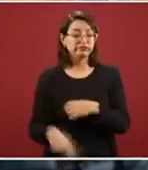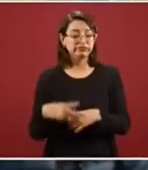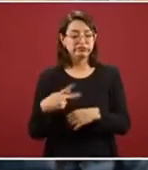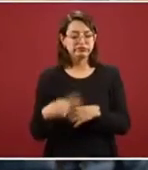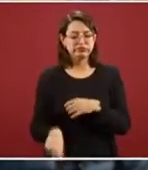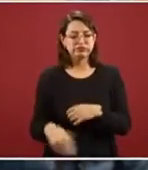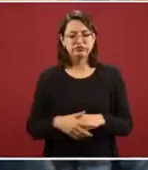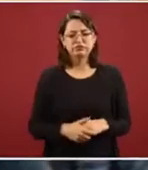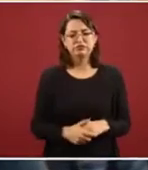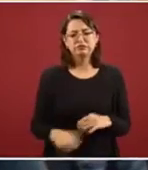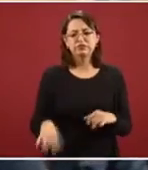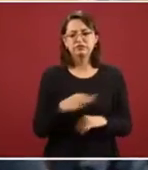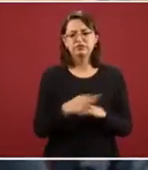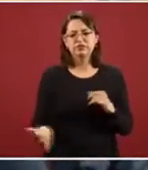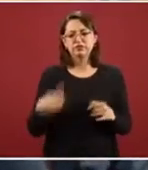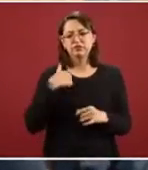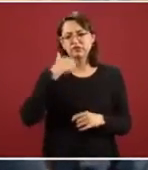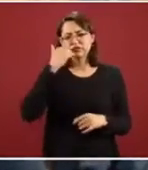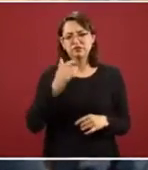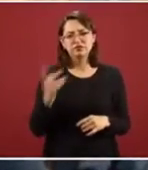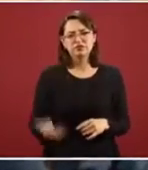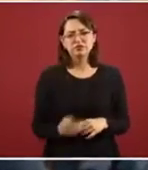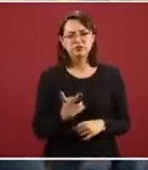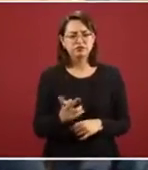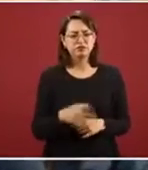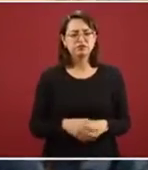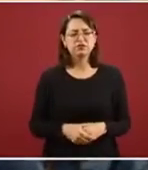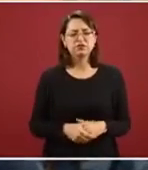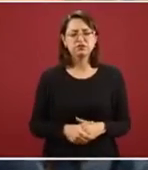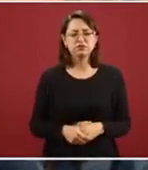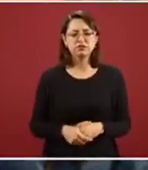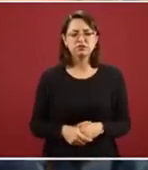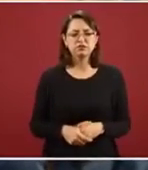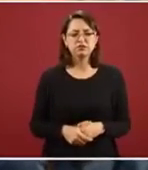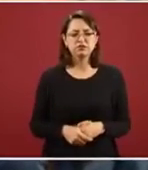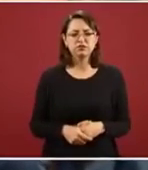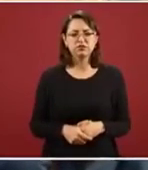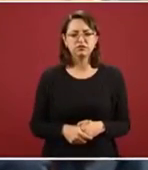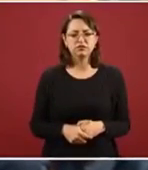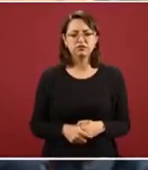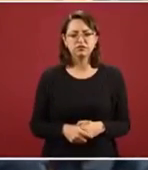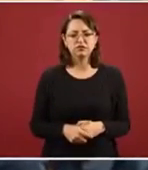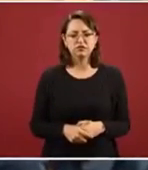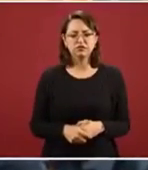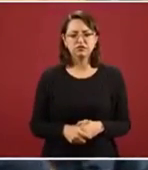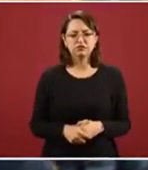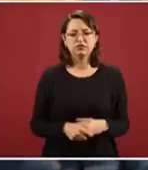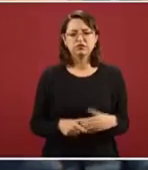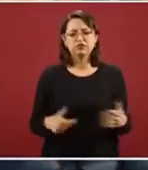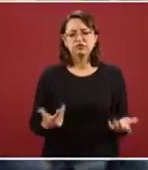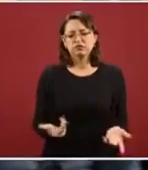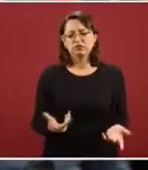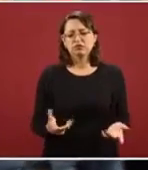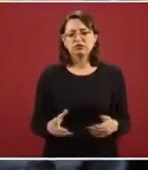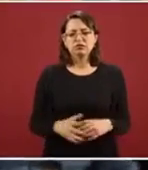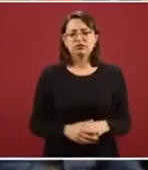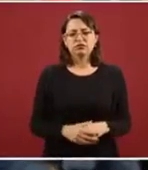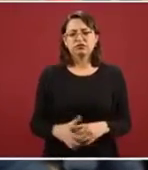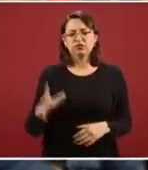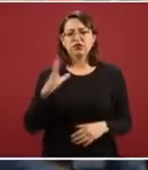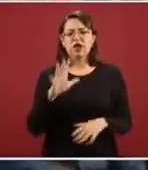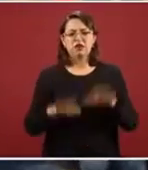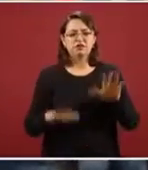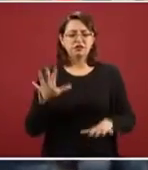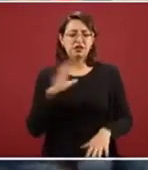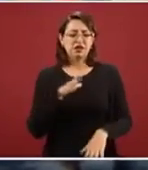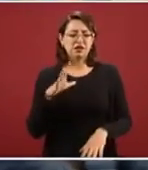Por último, quisiera preguntarle cómo evitar los grandes y graves riesgos, los graves desvíos que se han